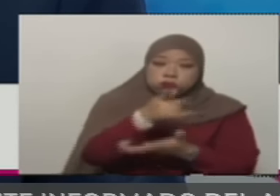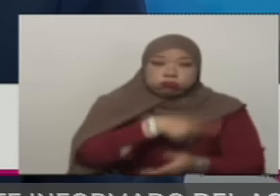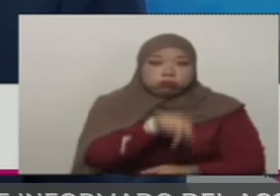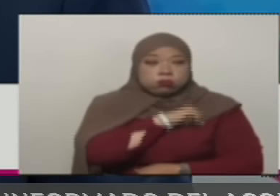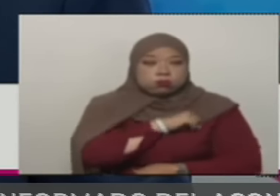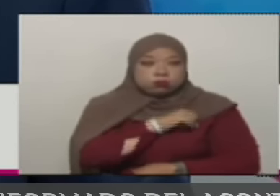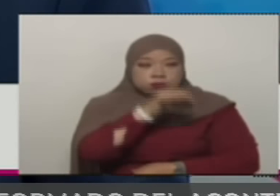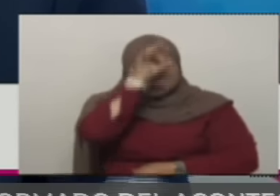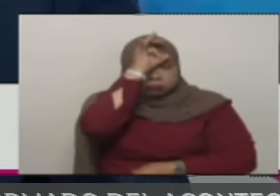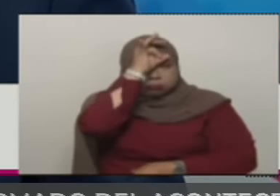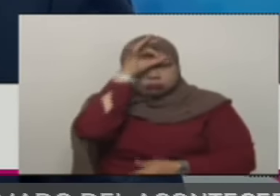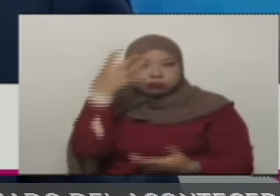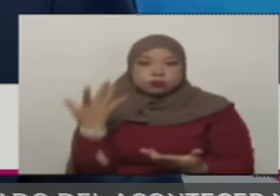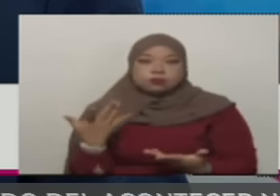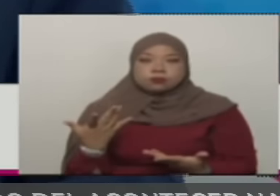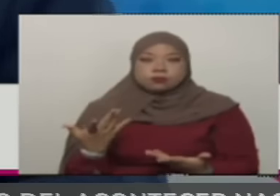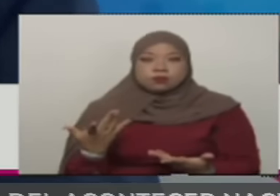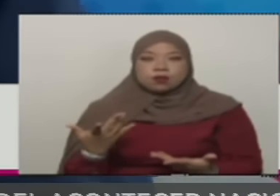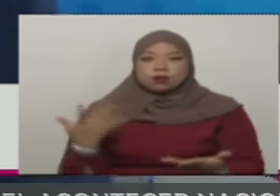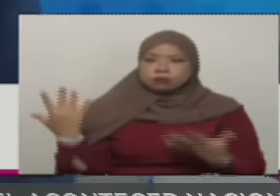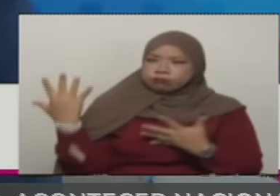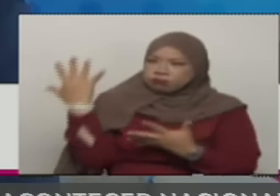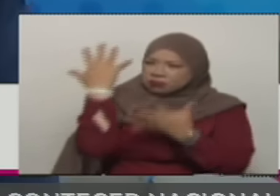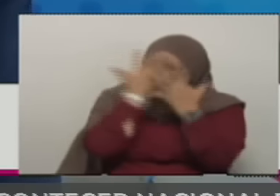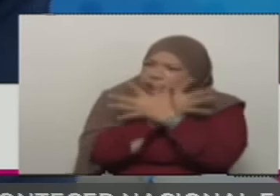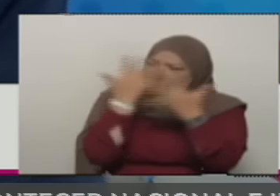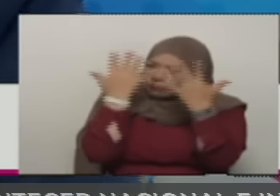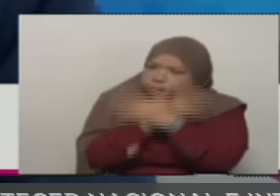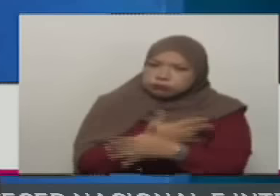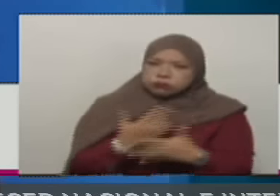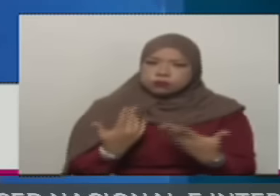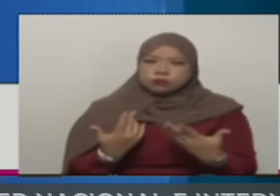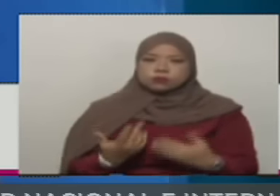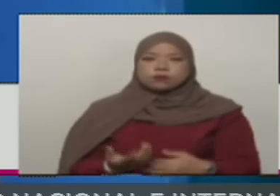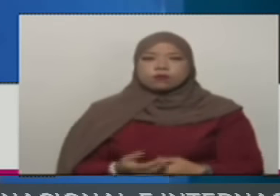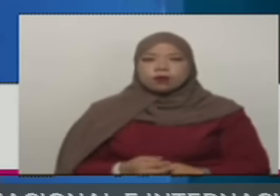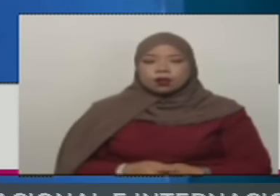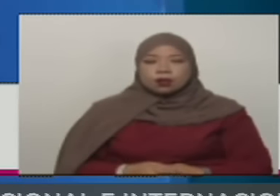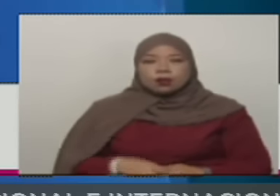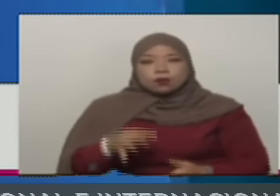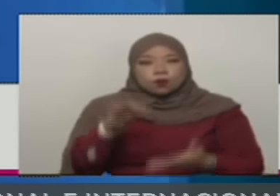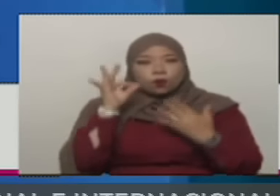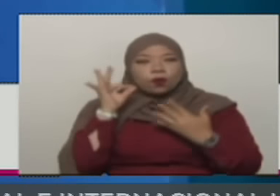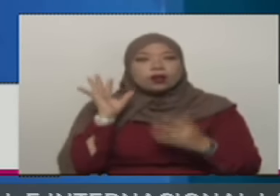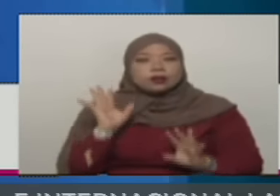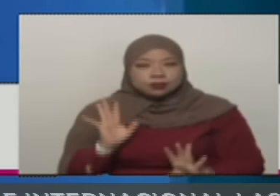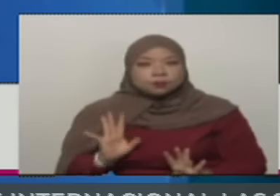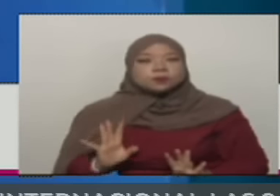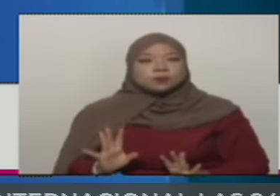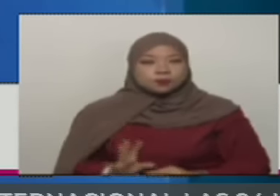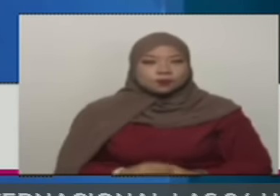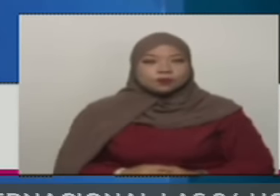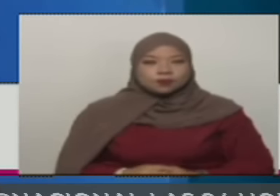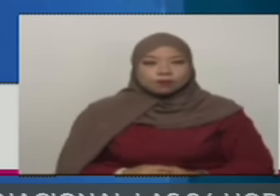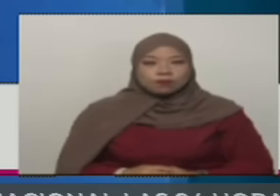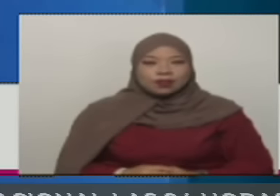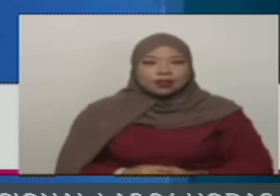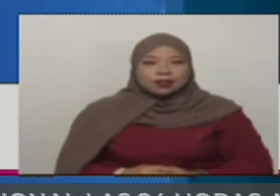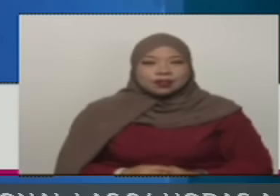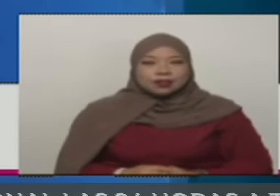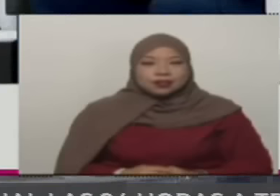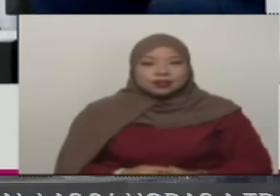dimos cuenta. Ajá. ¿Qué pasó aquí, señor presidente? ¿Ustedes me aceptan un café? Sí, bueno, claro. Yo voy a pedir, porque como